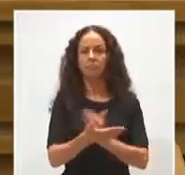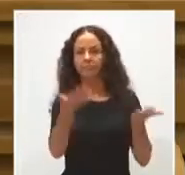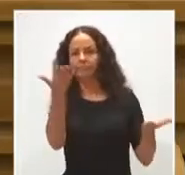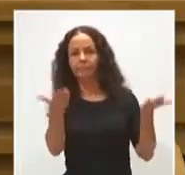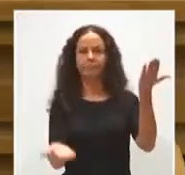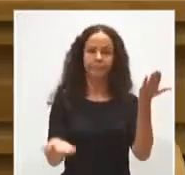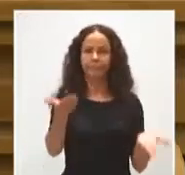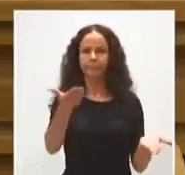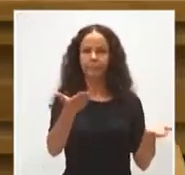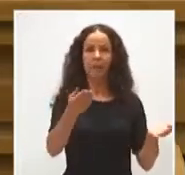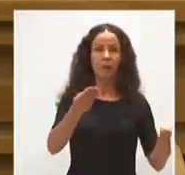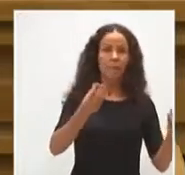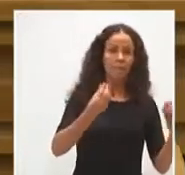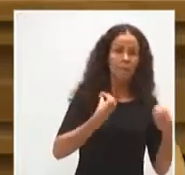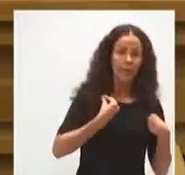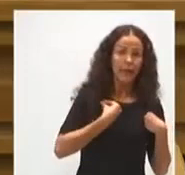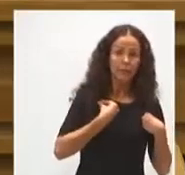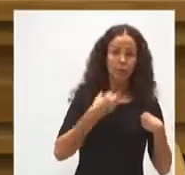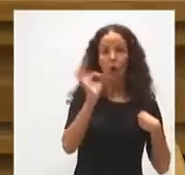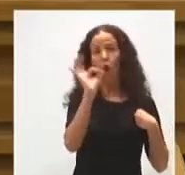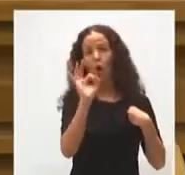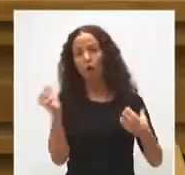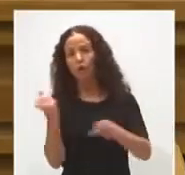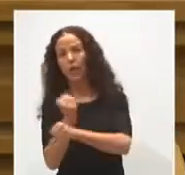contraponer vidas a empleo